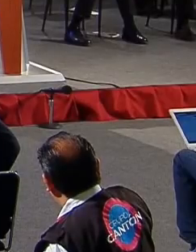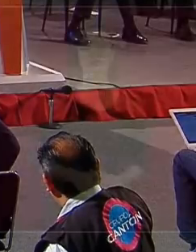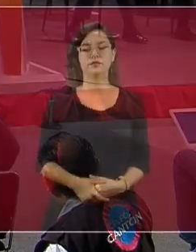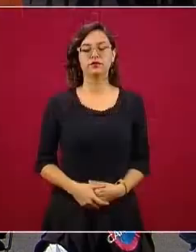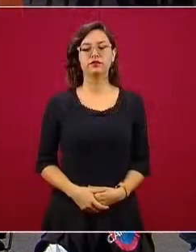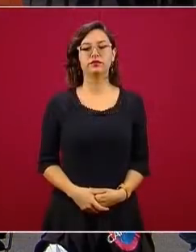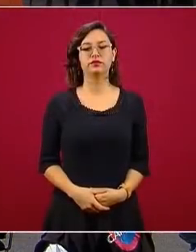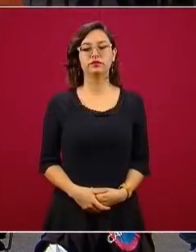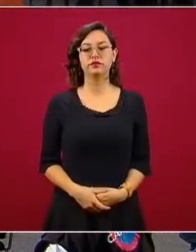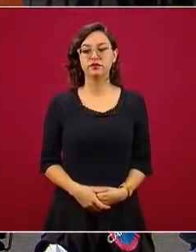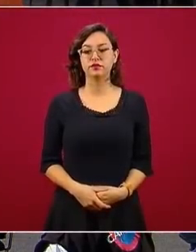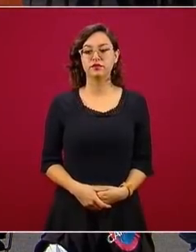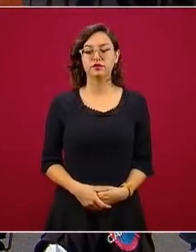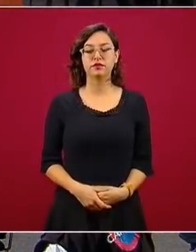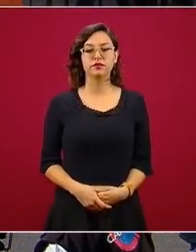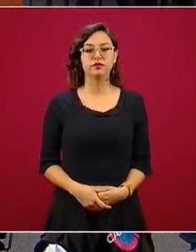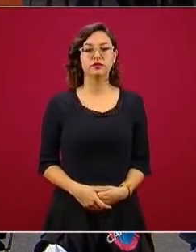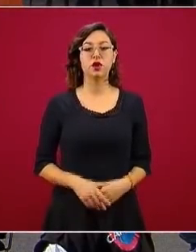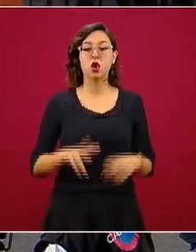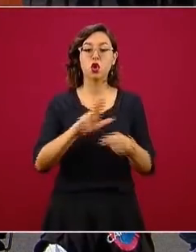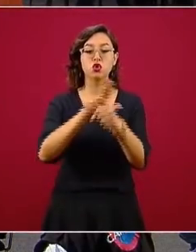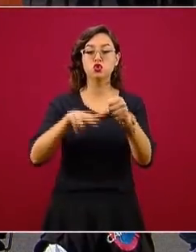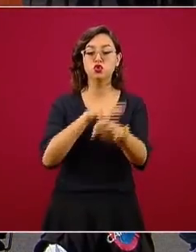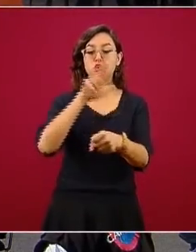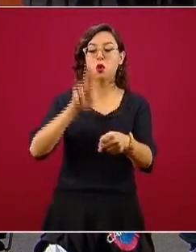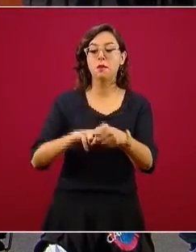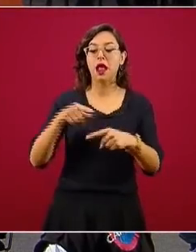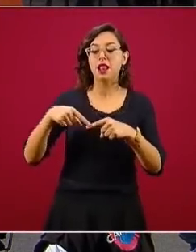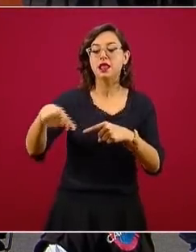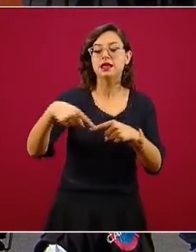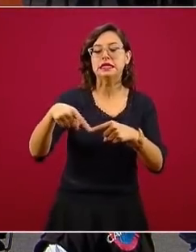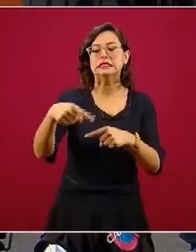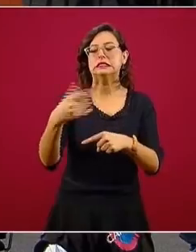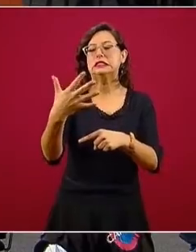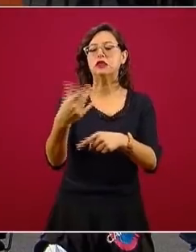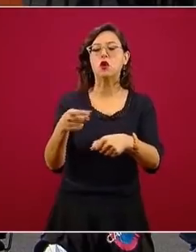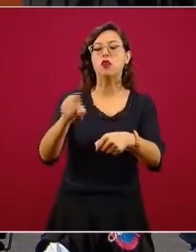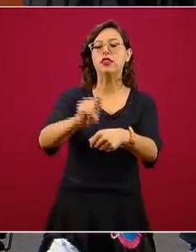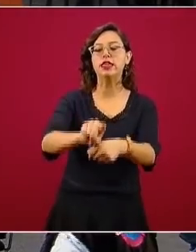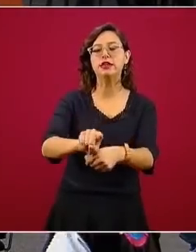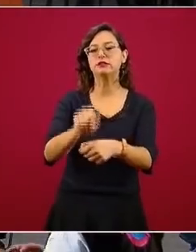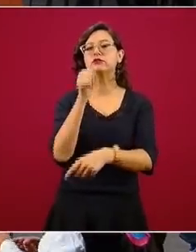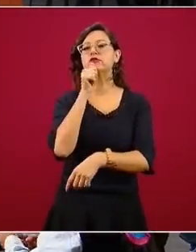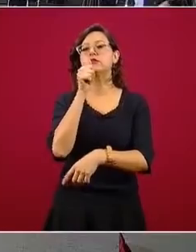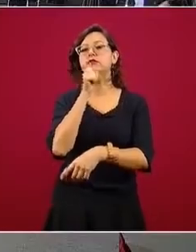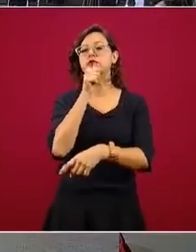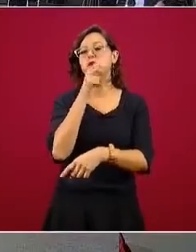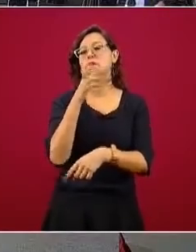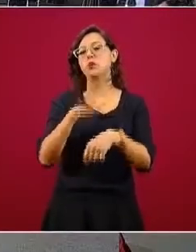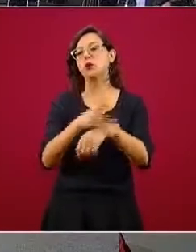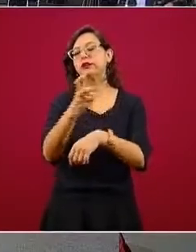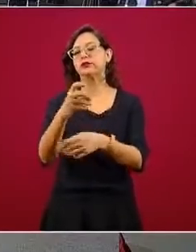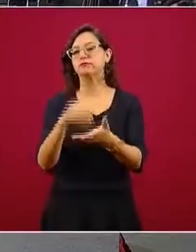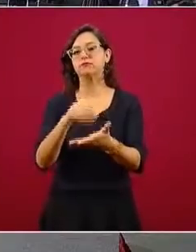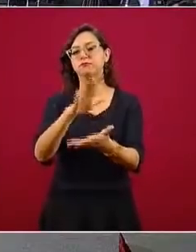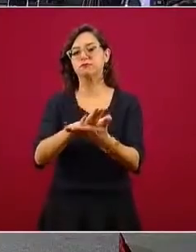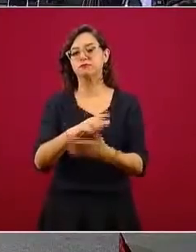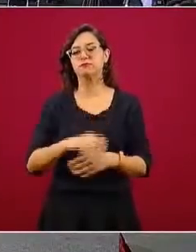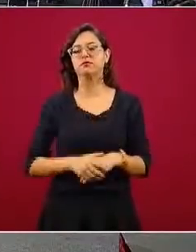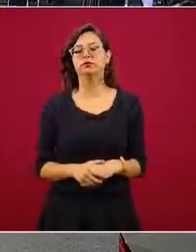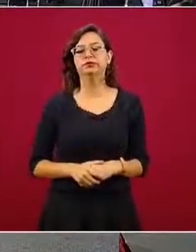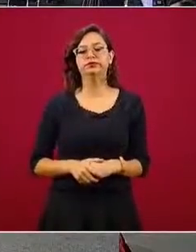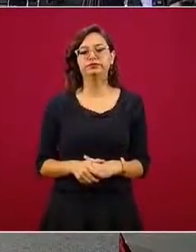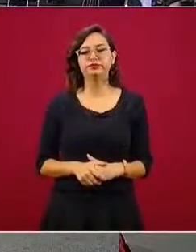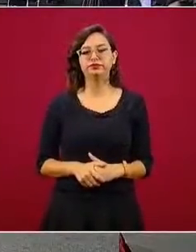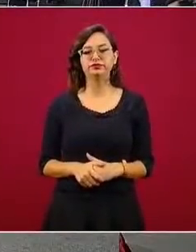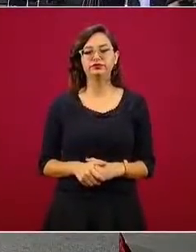pueden ocurrir en el proceso de la información epidemiológica. Eso es todo. Presidente, secretarios, gracias.